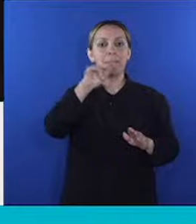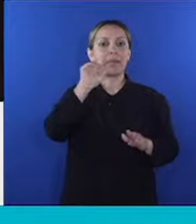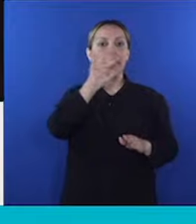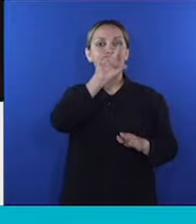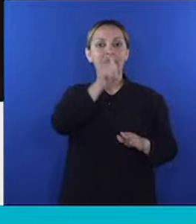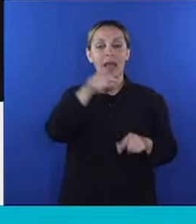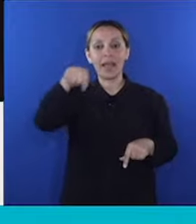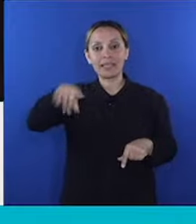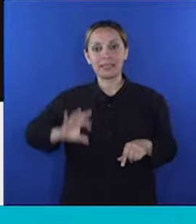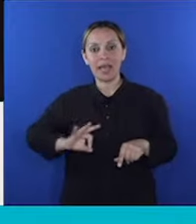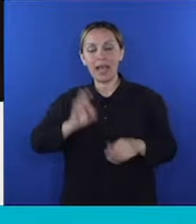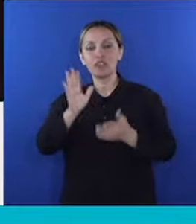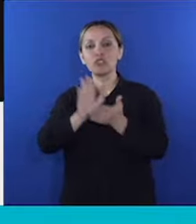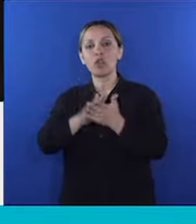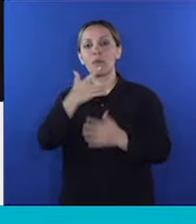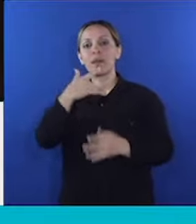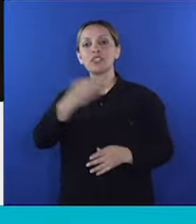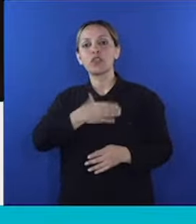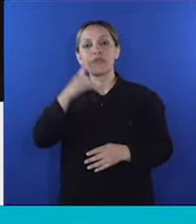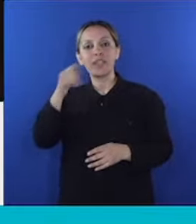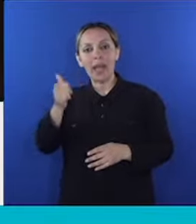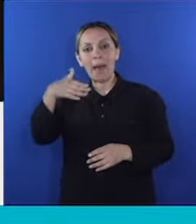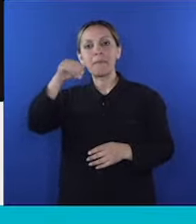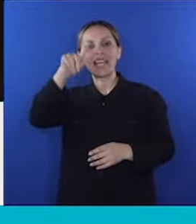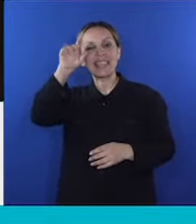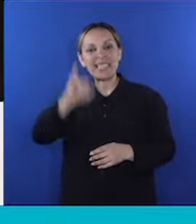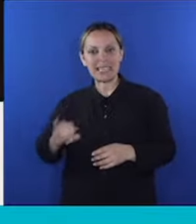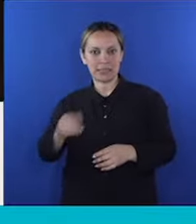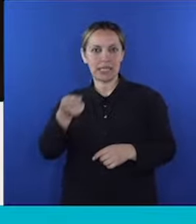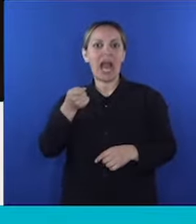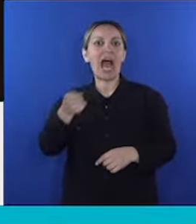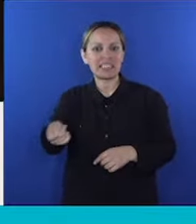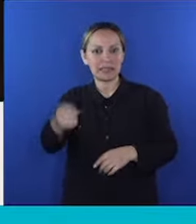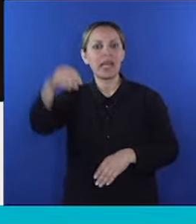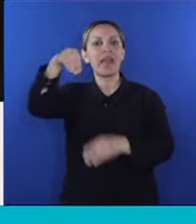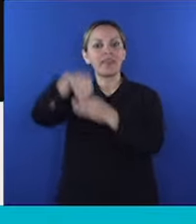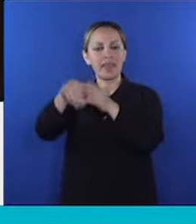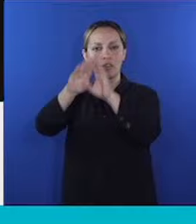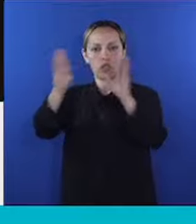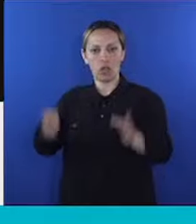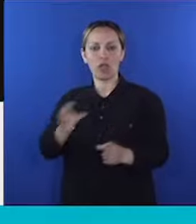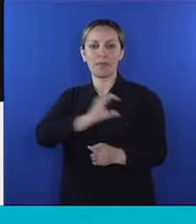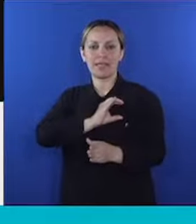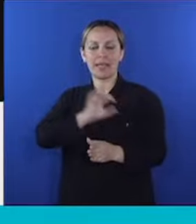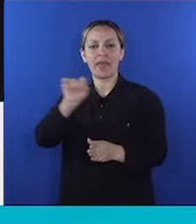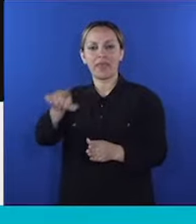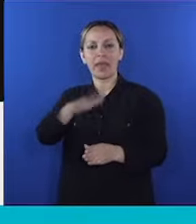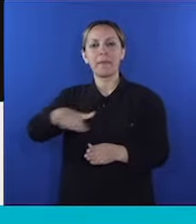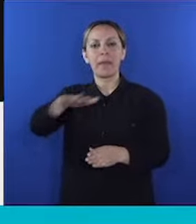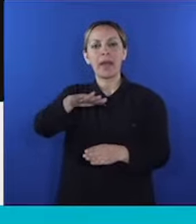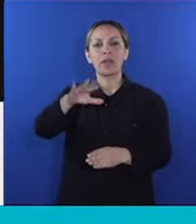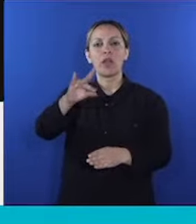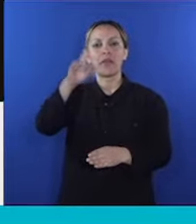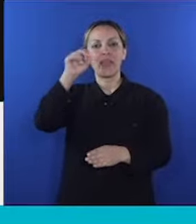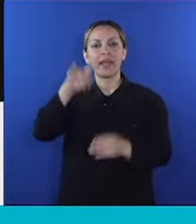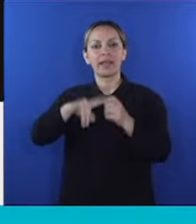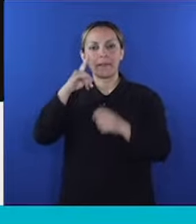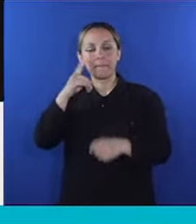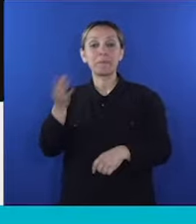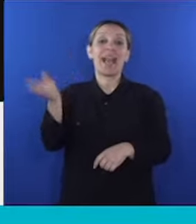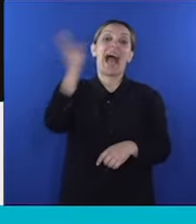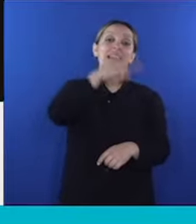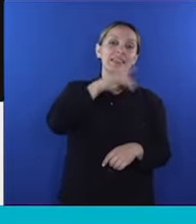que mencioné Sofía Martínez asesinada en la comisaría de derqui tuvimos en su momento el caso de Gabriel